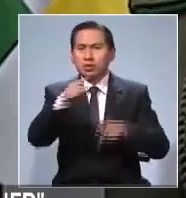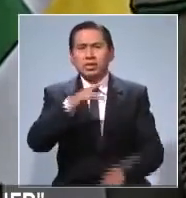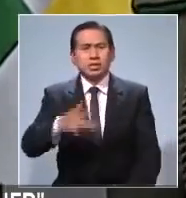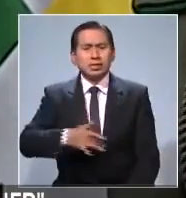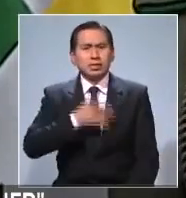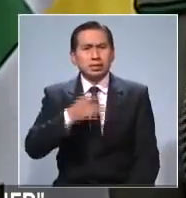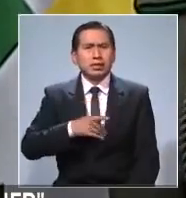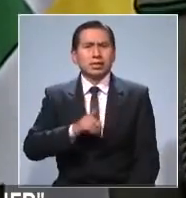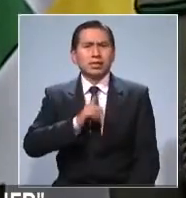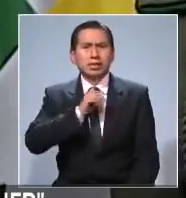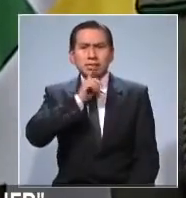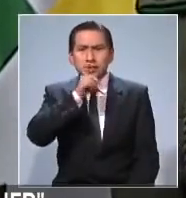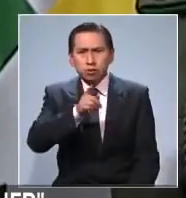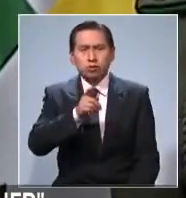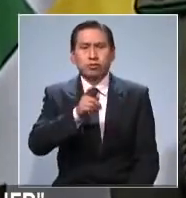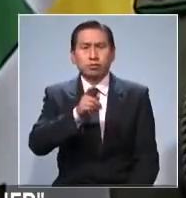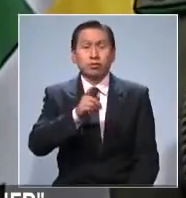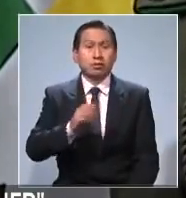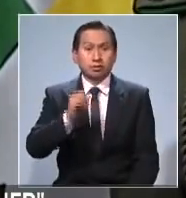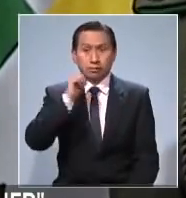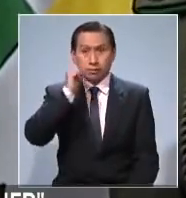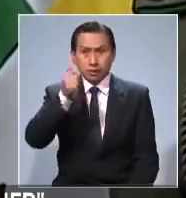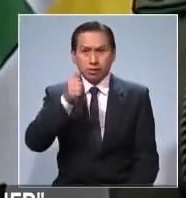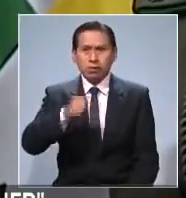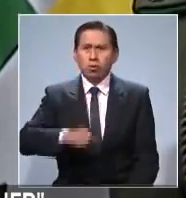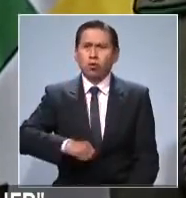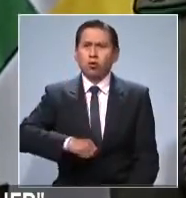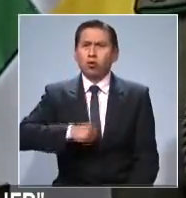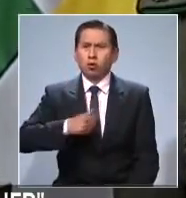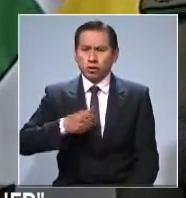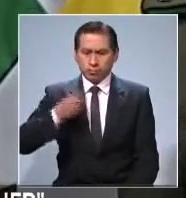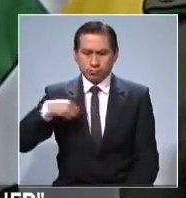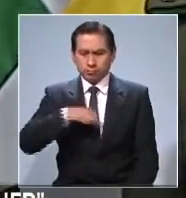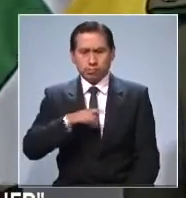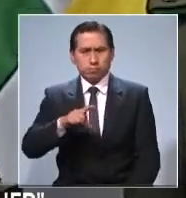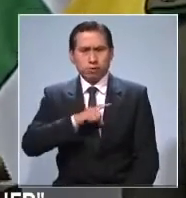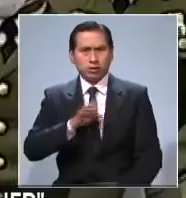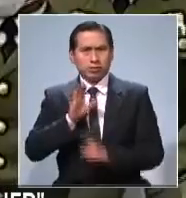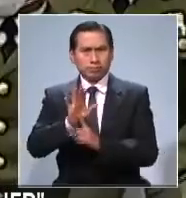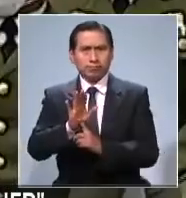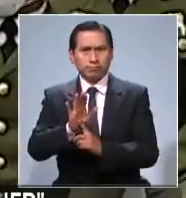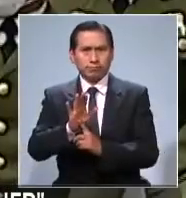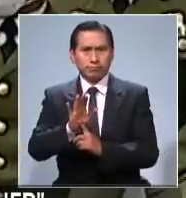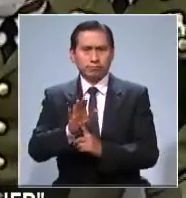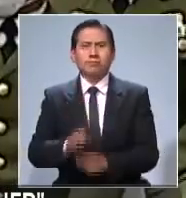segura y mañana orgullosa de su policía.